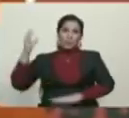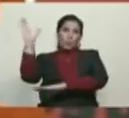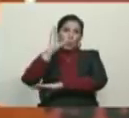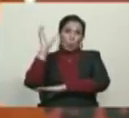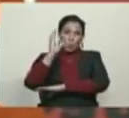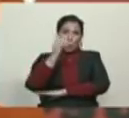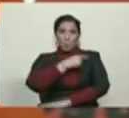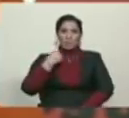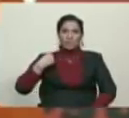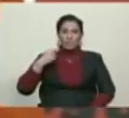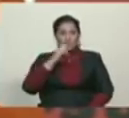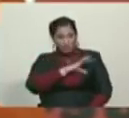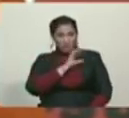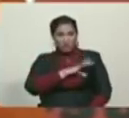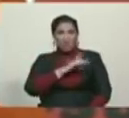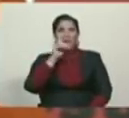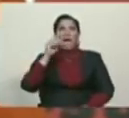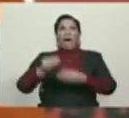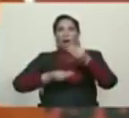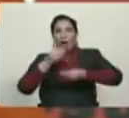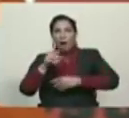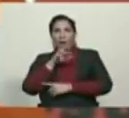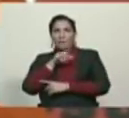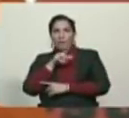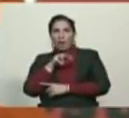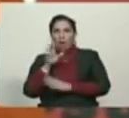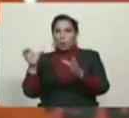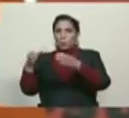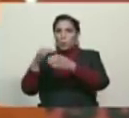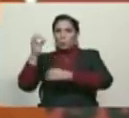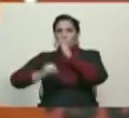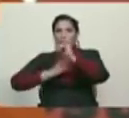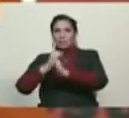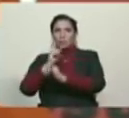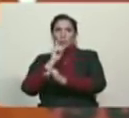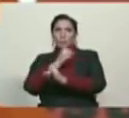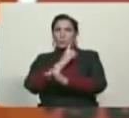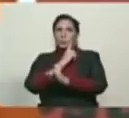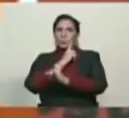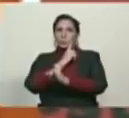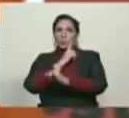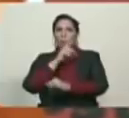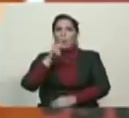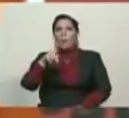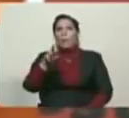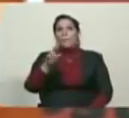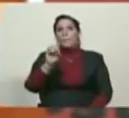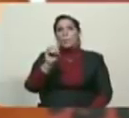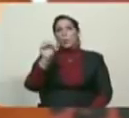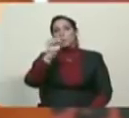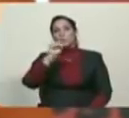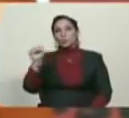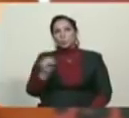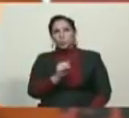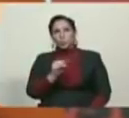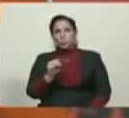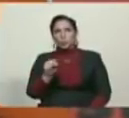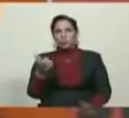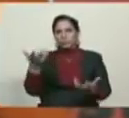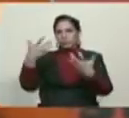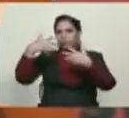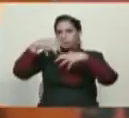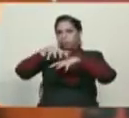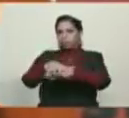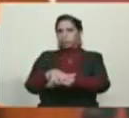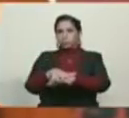de Chile están hablando de la conformación de un grupo que se ha denominado un grupo internacional que se va a denominar PROSUR para funcionar